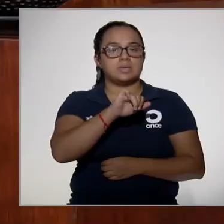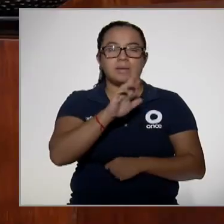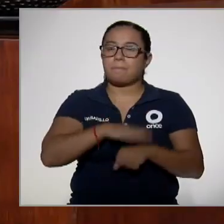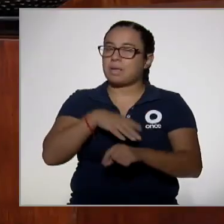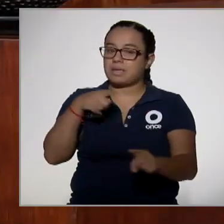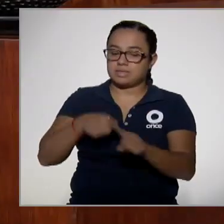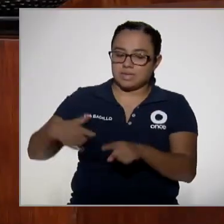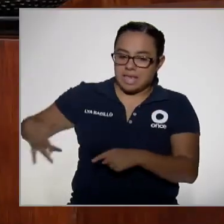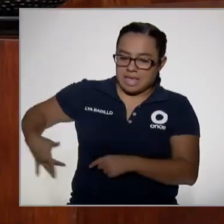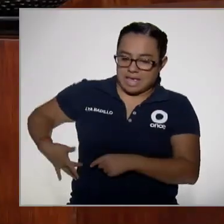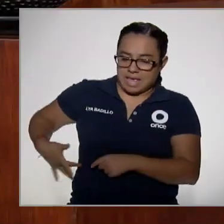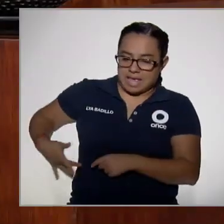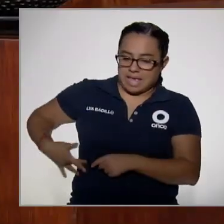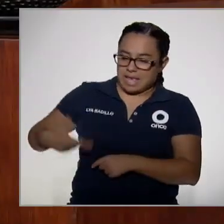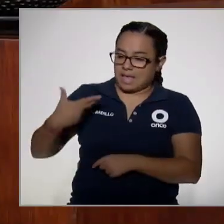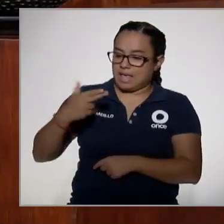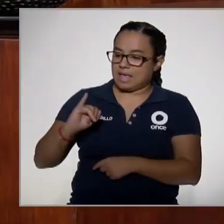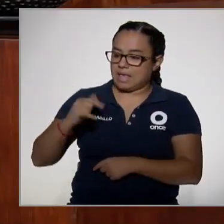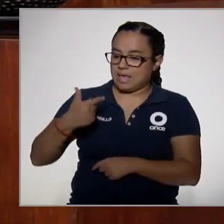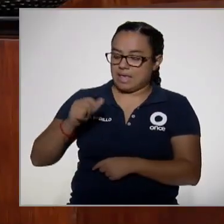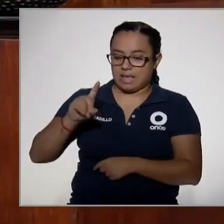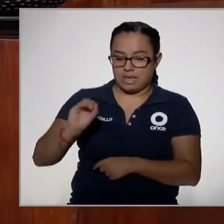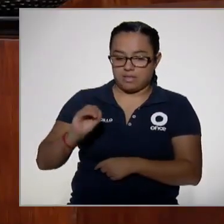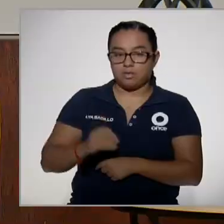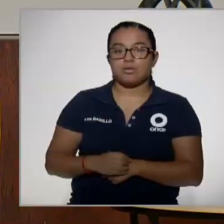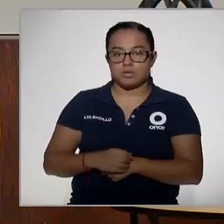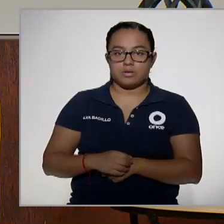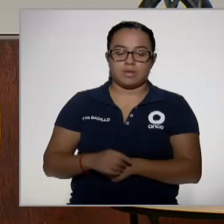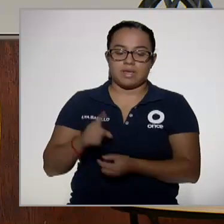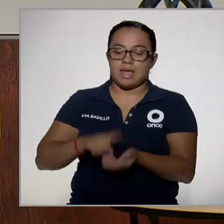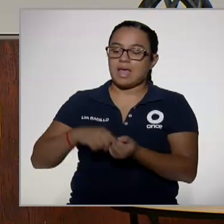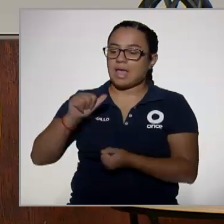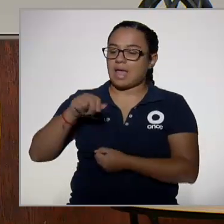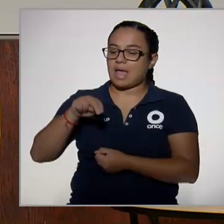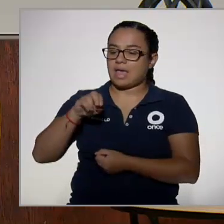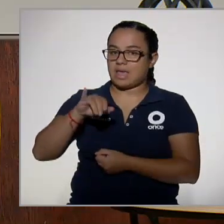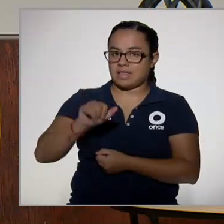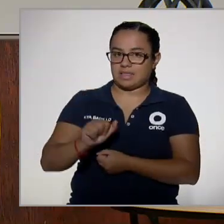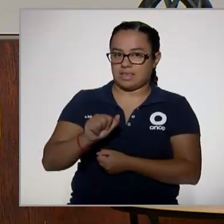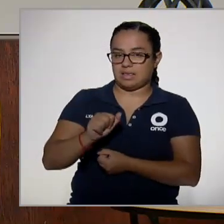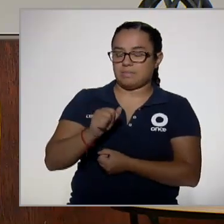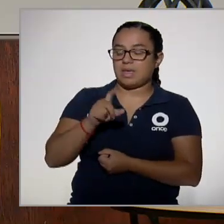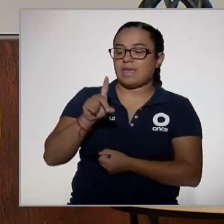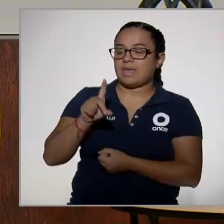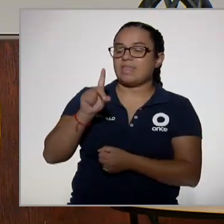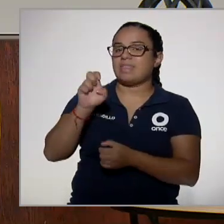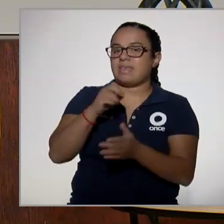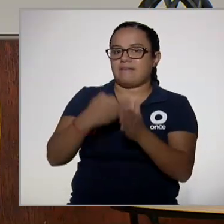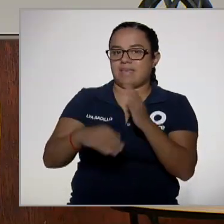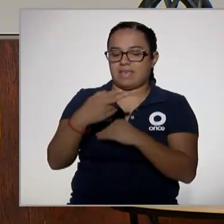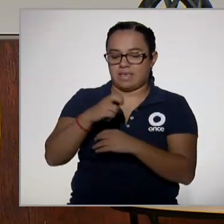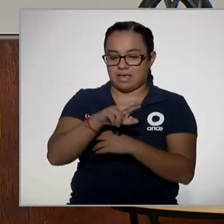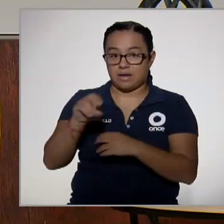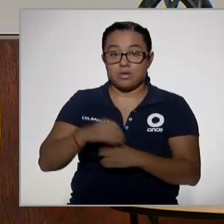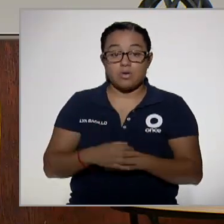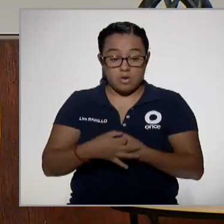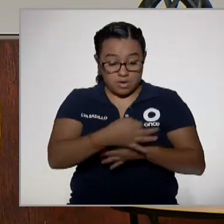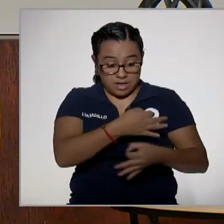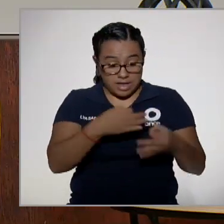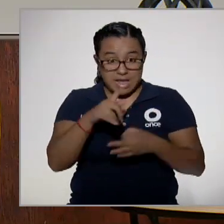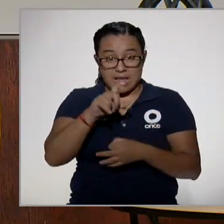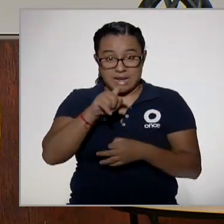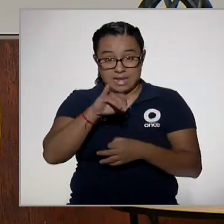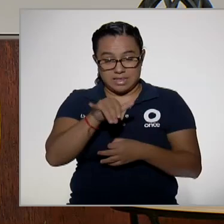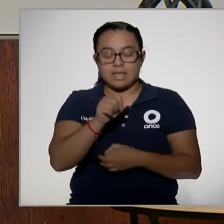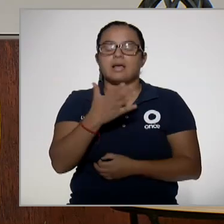hígado y para por definidor de 61 para todas las anemias ok las lentejas son buenas también dijimos